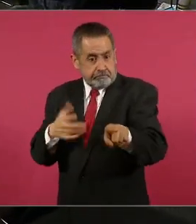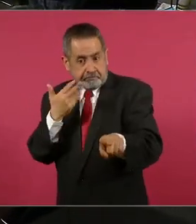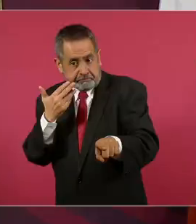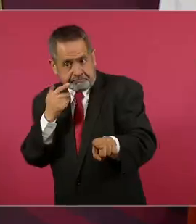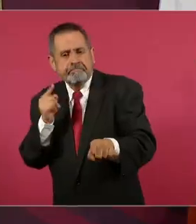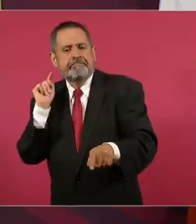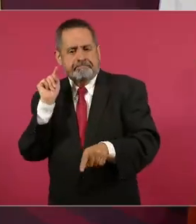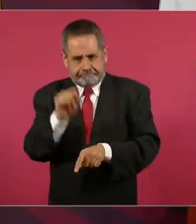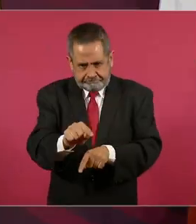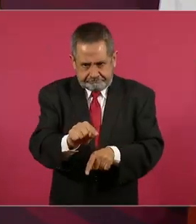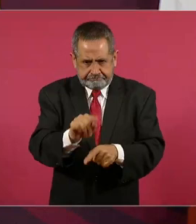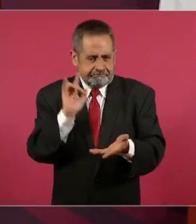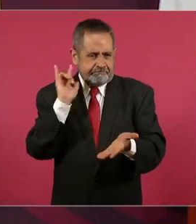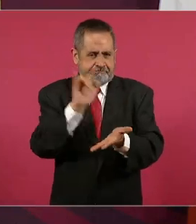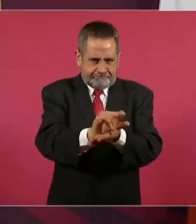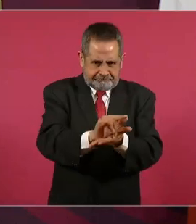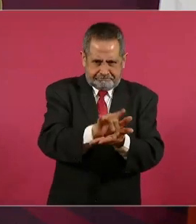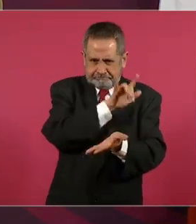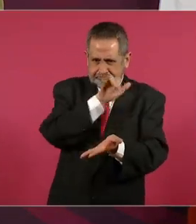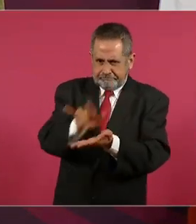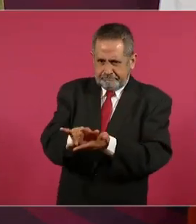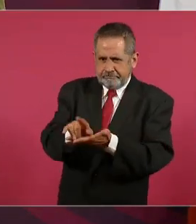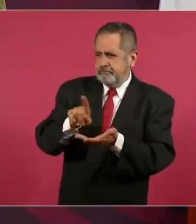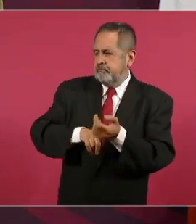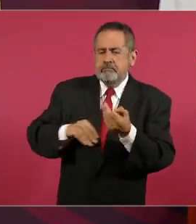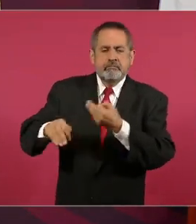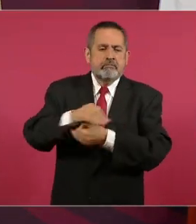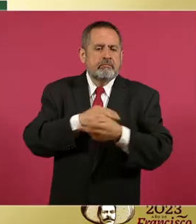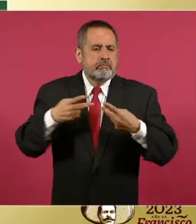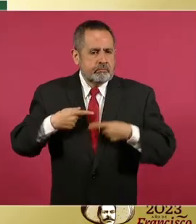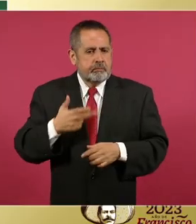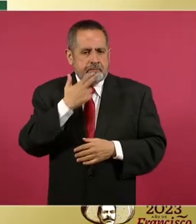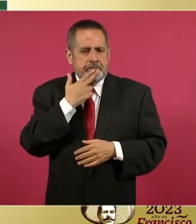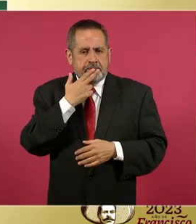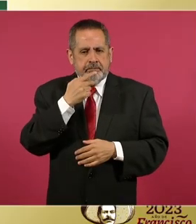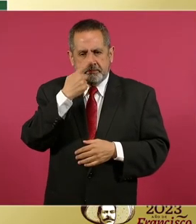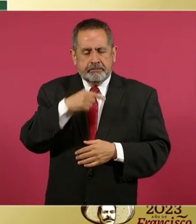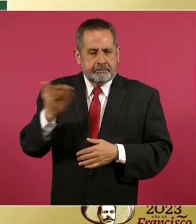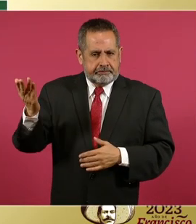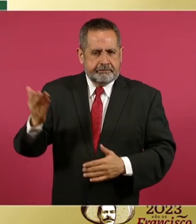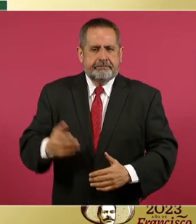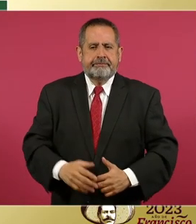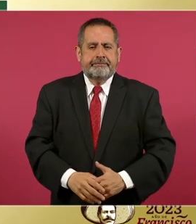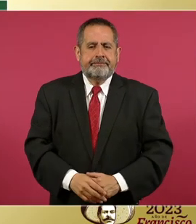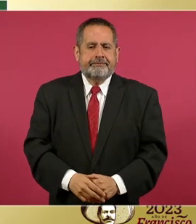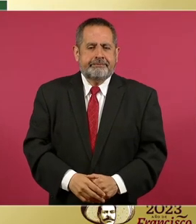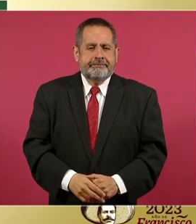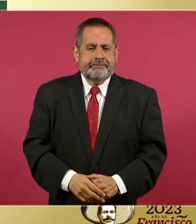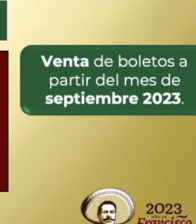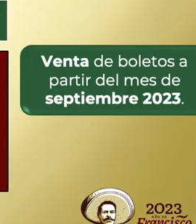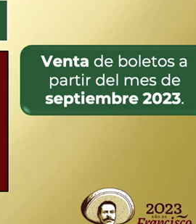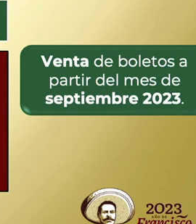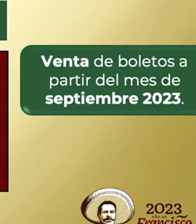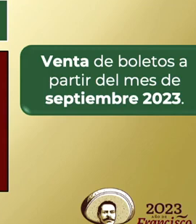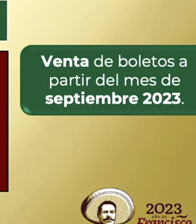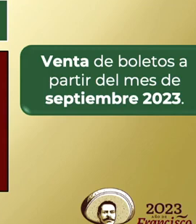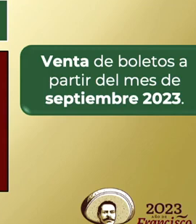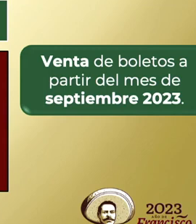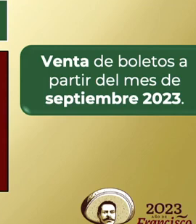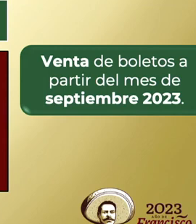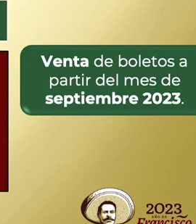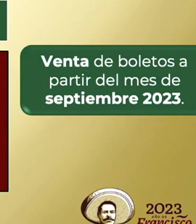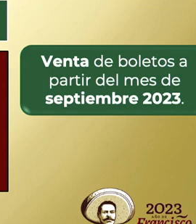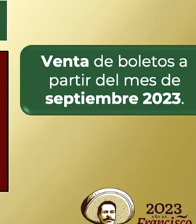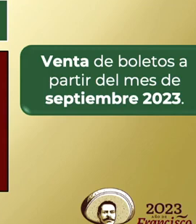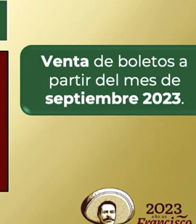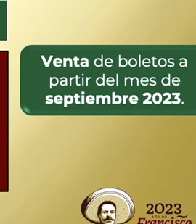hay necesidad de la sociedad mexicana de contar con este medio de transporte. Es